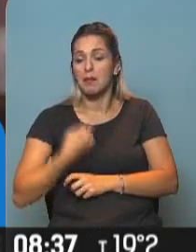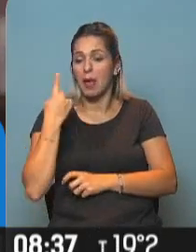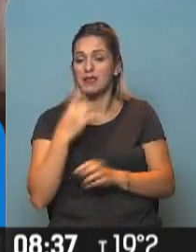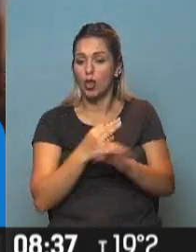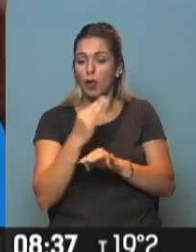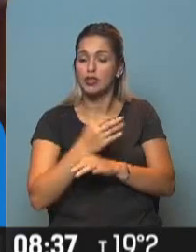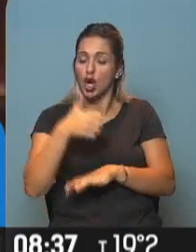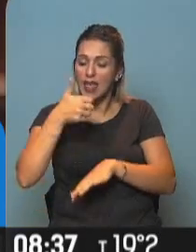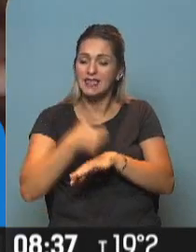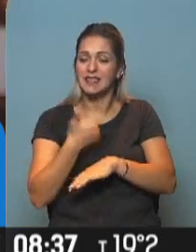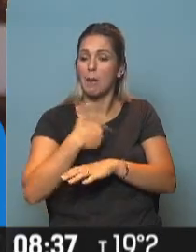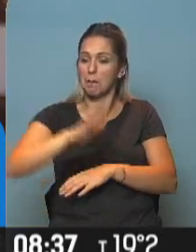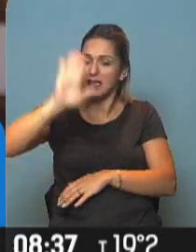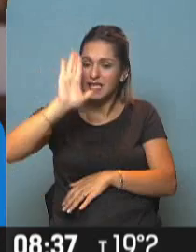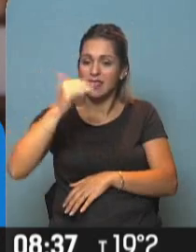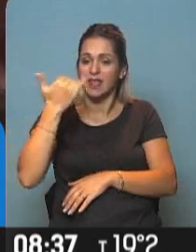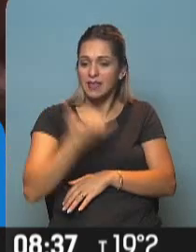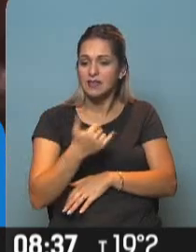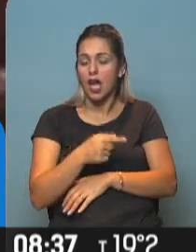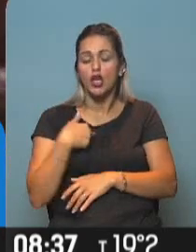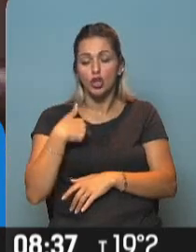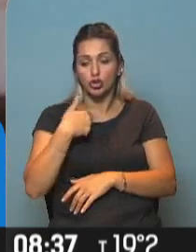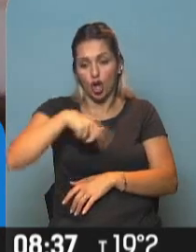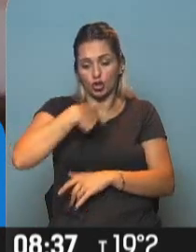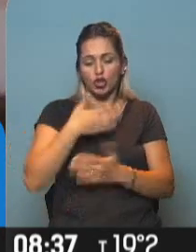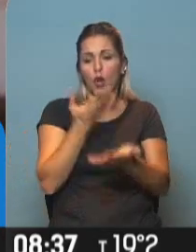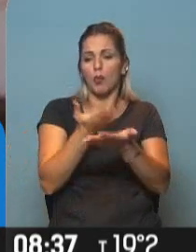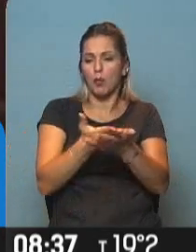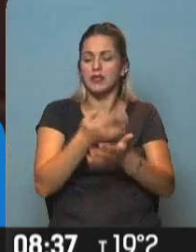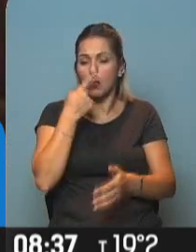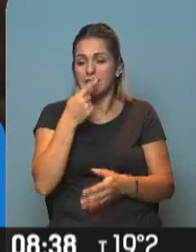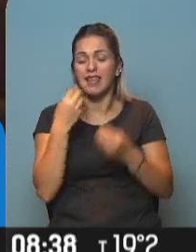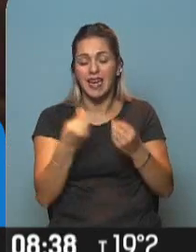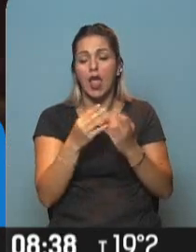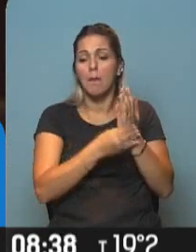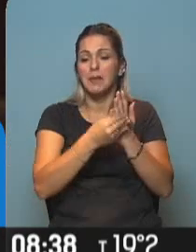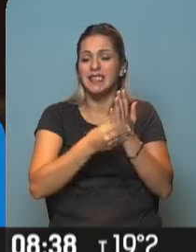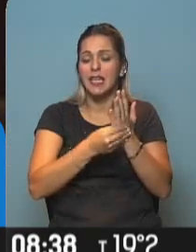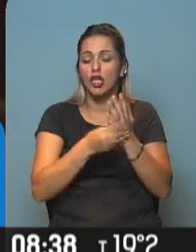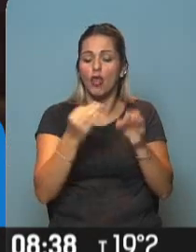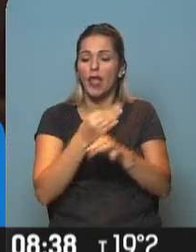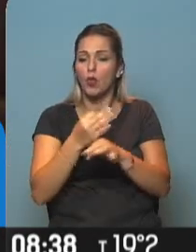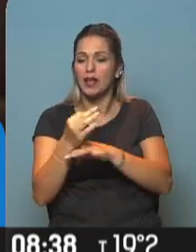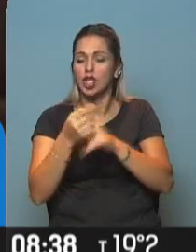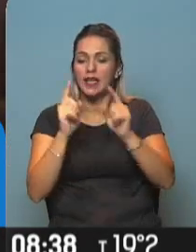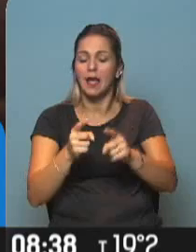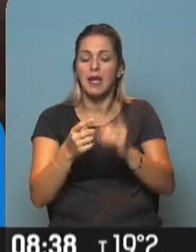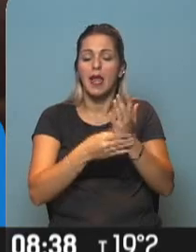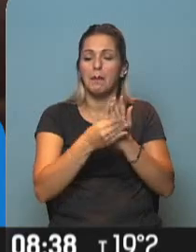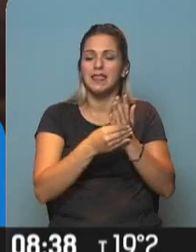presente nosotros hemos hecho una propuesta muy interesante que es que los ministerios de educación y los ministerios de trabajo